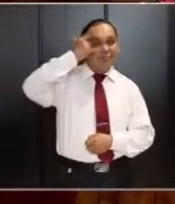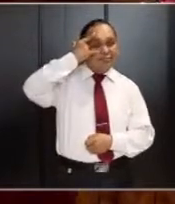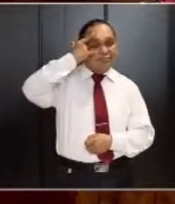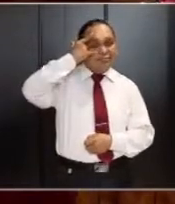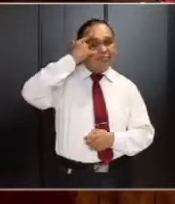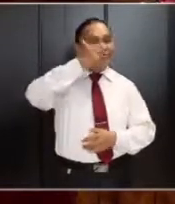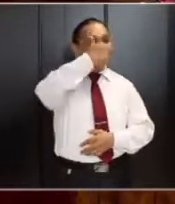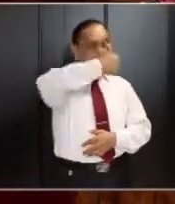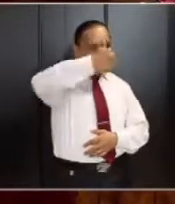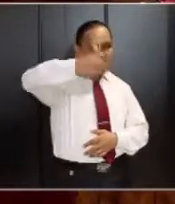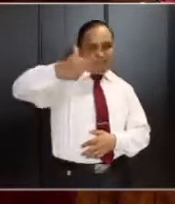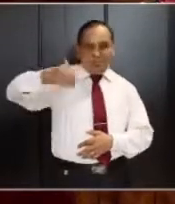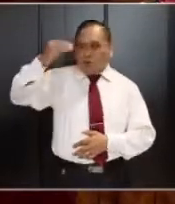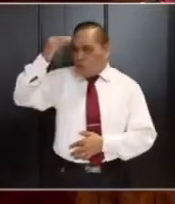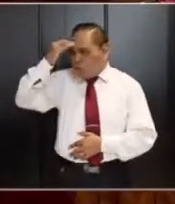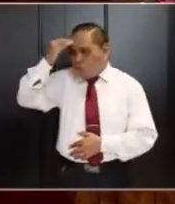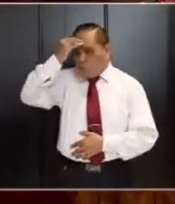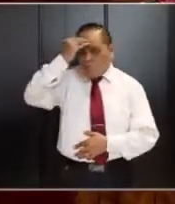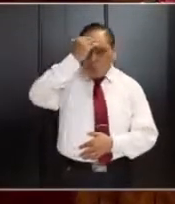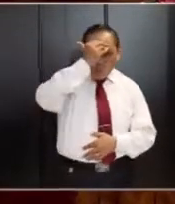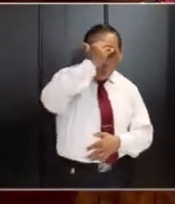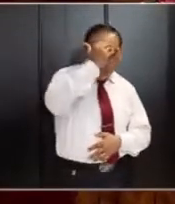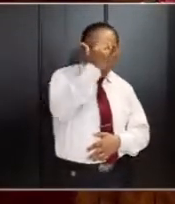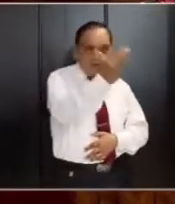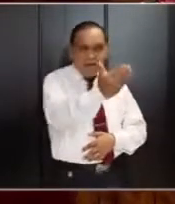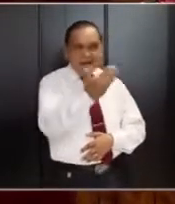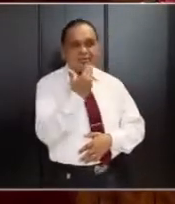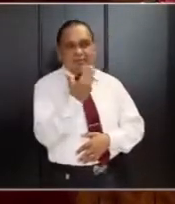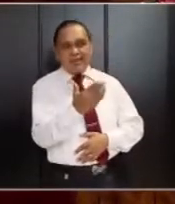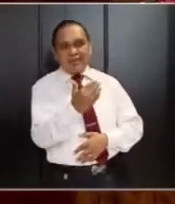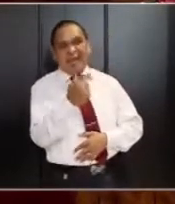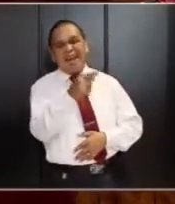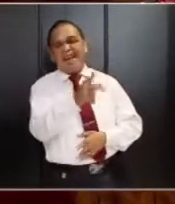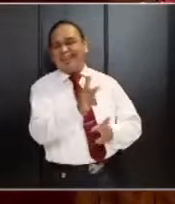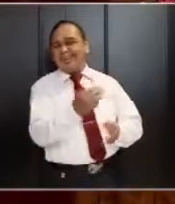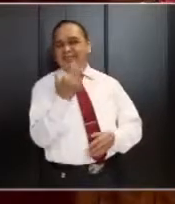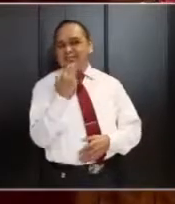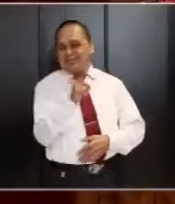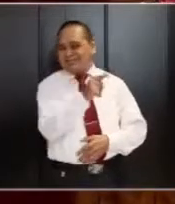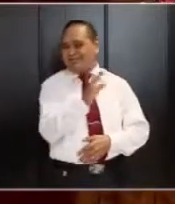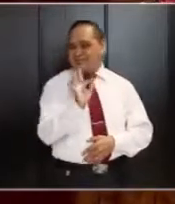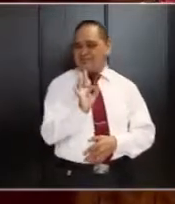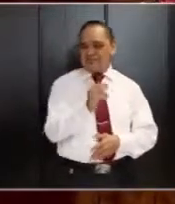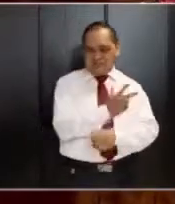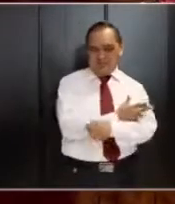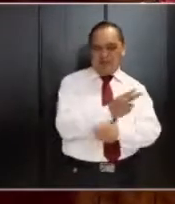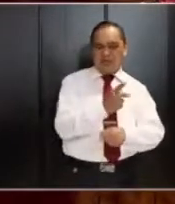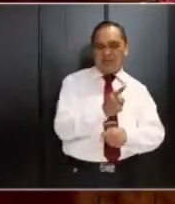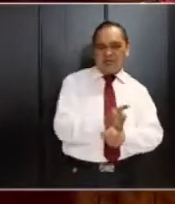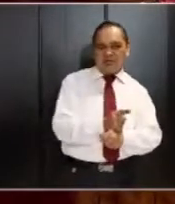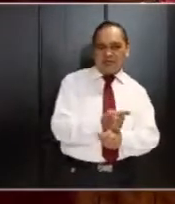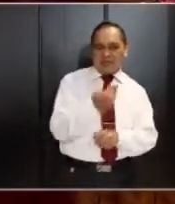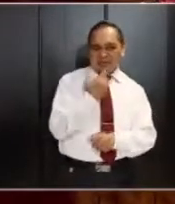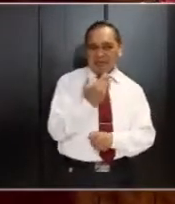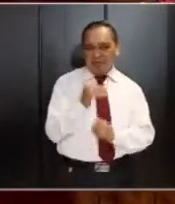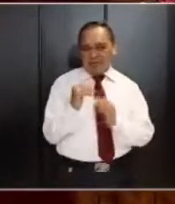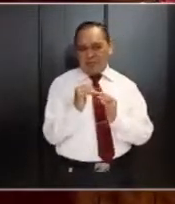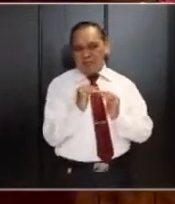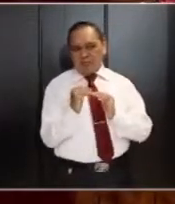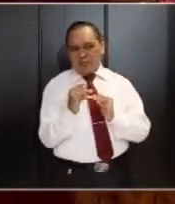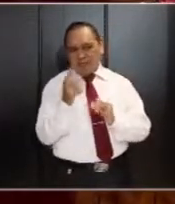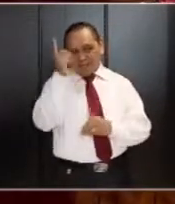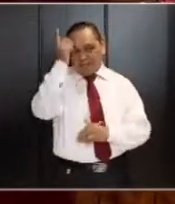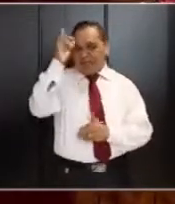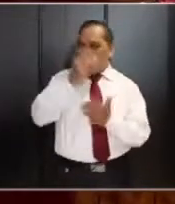nos conocemos, todos hablan bien de ellos, son queridos, son gentes muy rectas, con mucha ética, con mucho amor